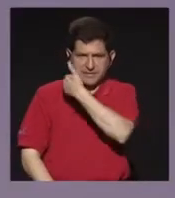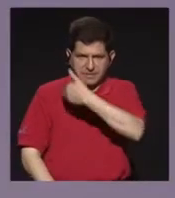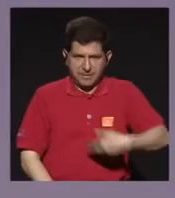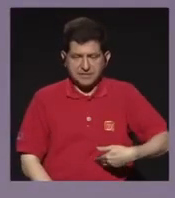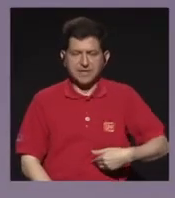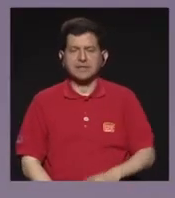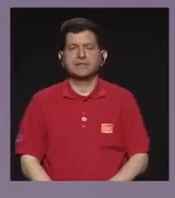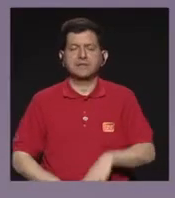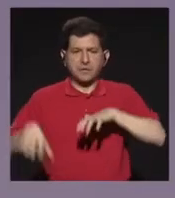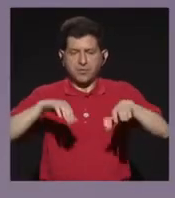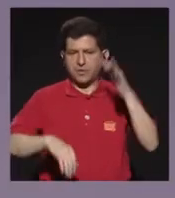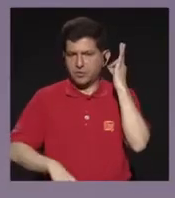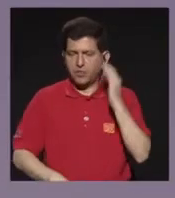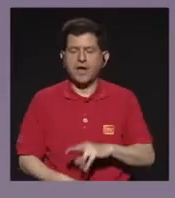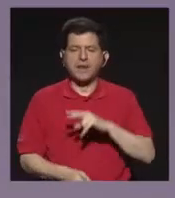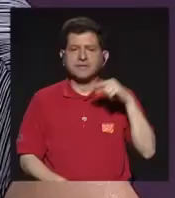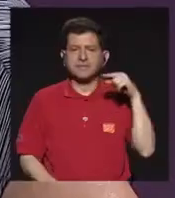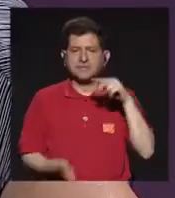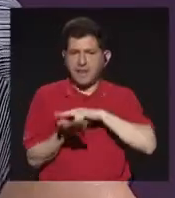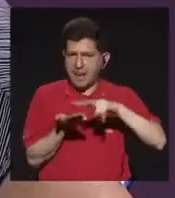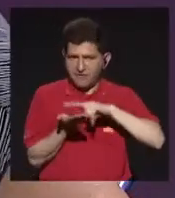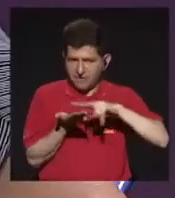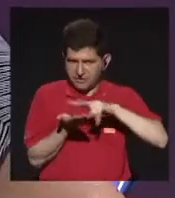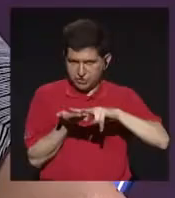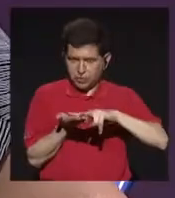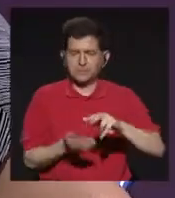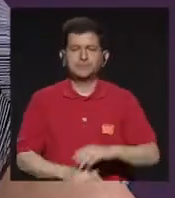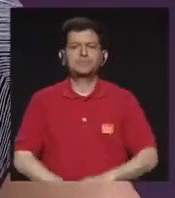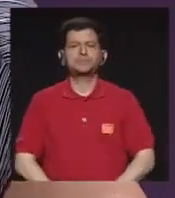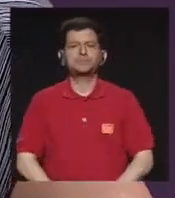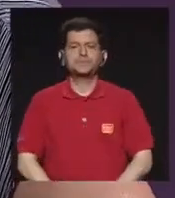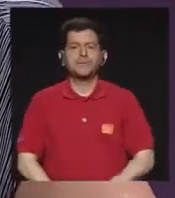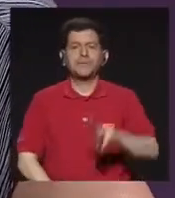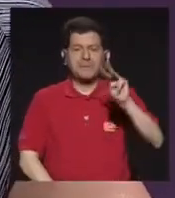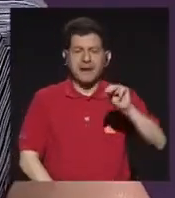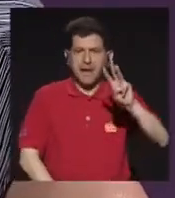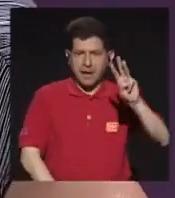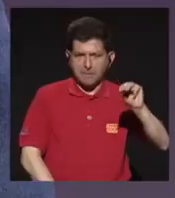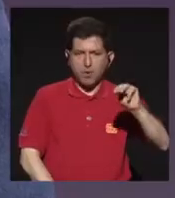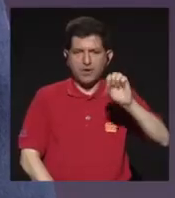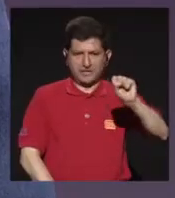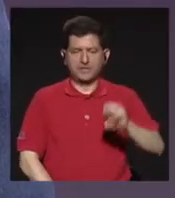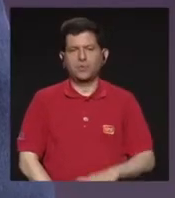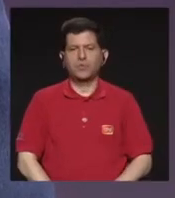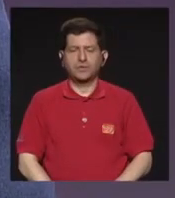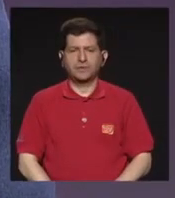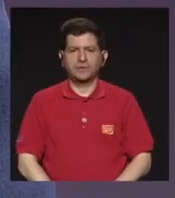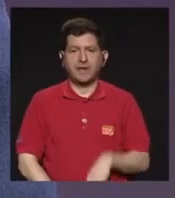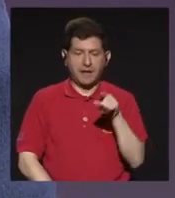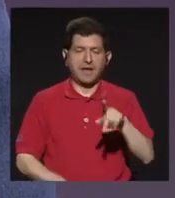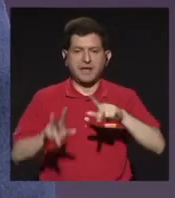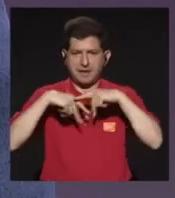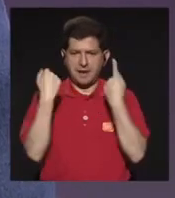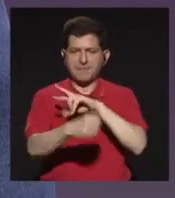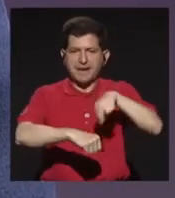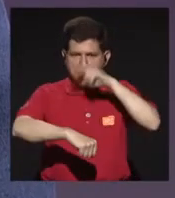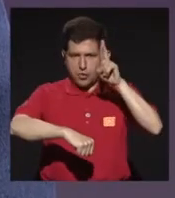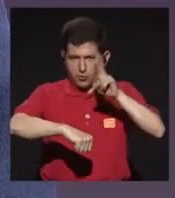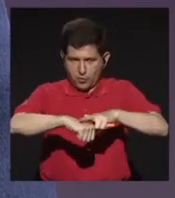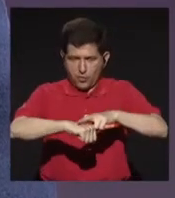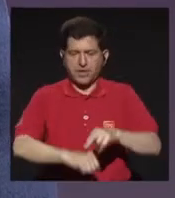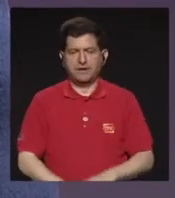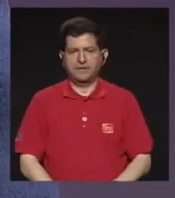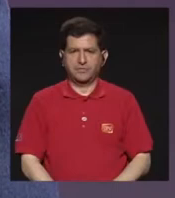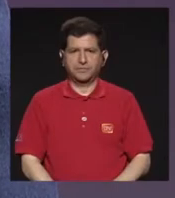presidenta del Movimiento de Mujeres del Partido Liberación Nacional. Marlene Mora Segura, ella es del Partido